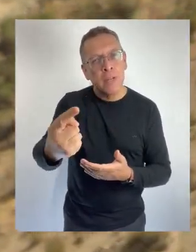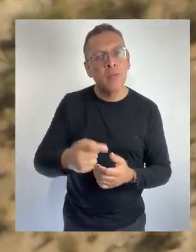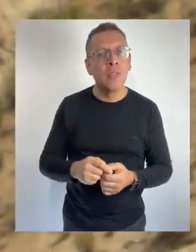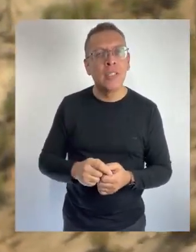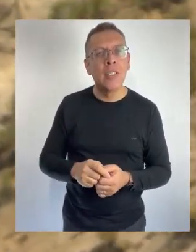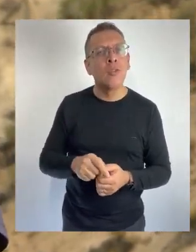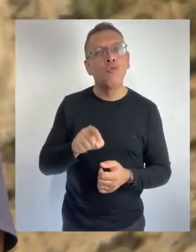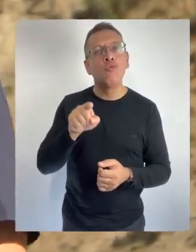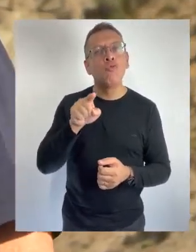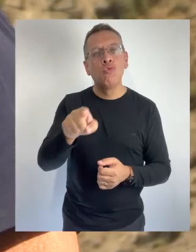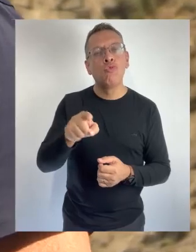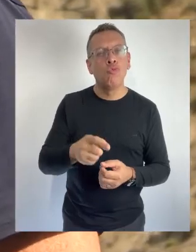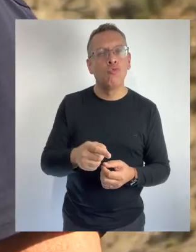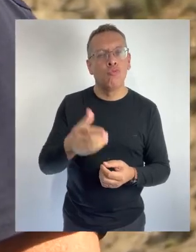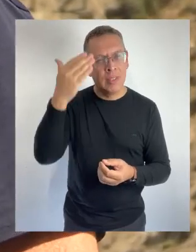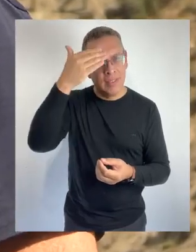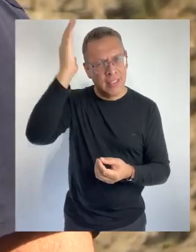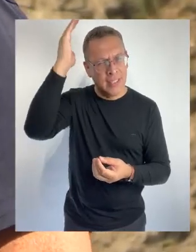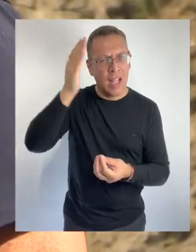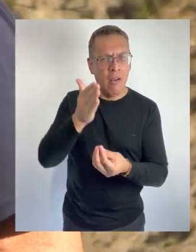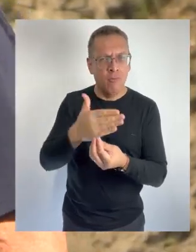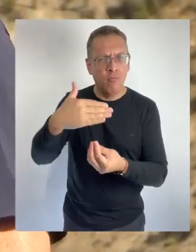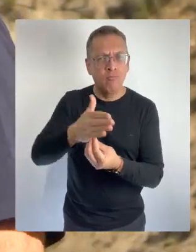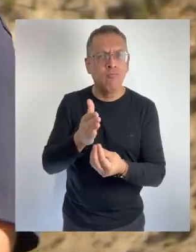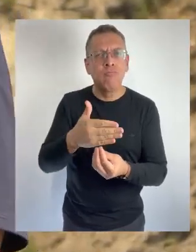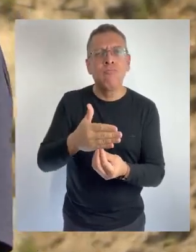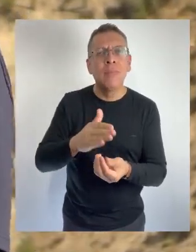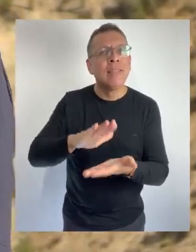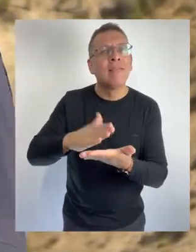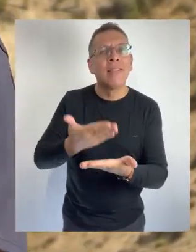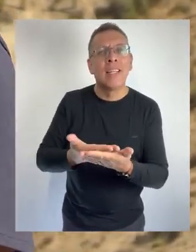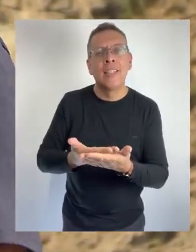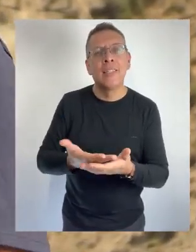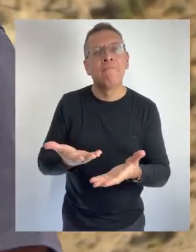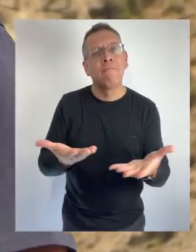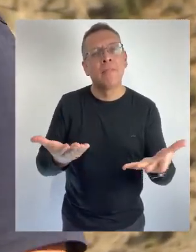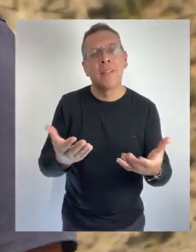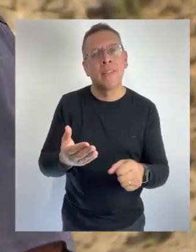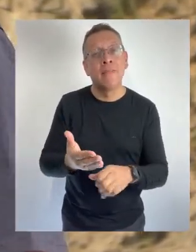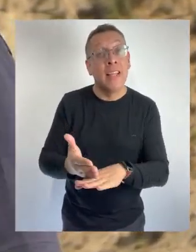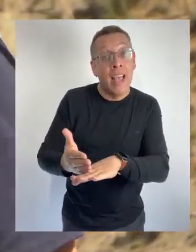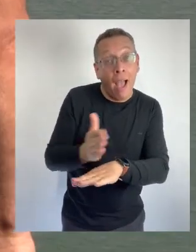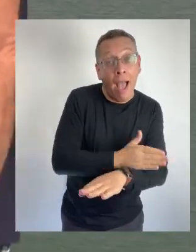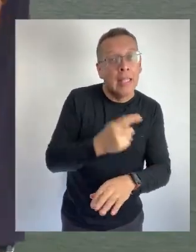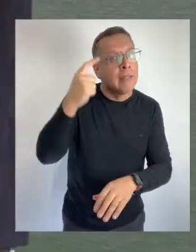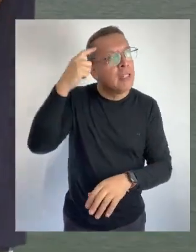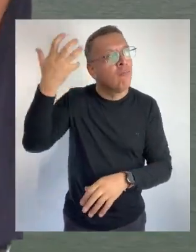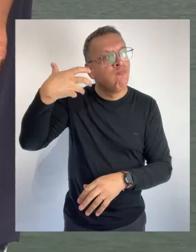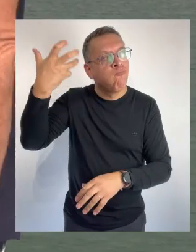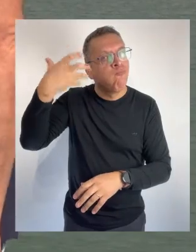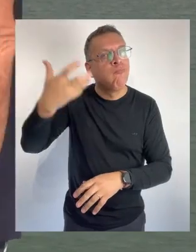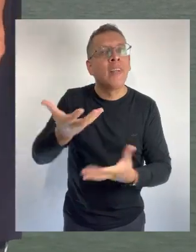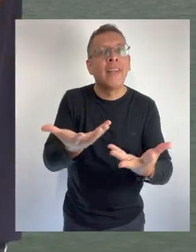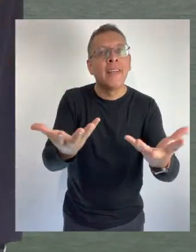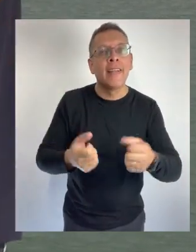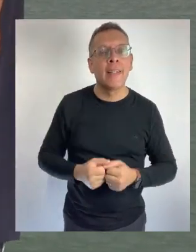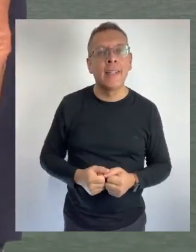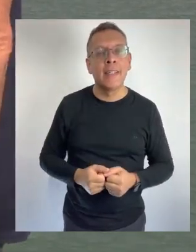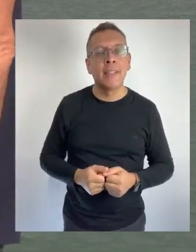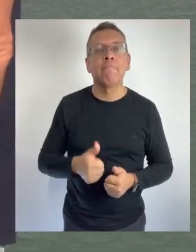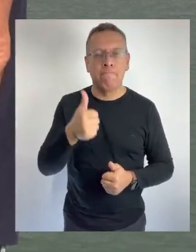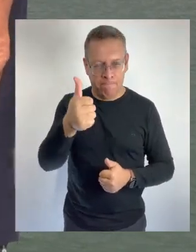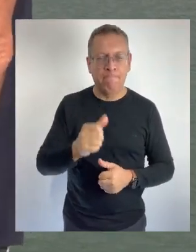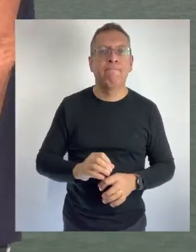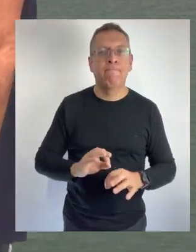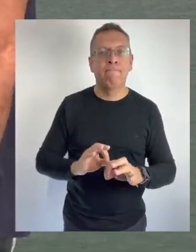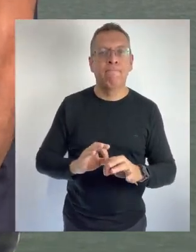ya experto en cocina, una comida sana. ¿Qué tenemos que evaluar antes de hacer una rica comida? Para yo, una comida sana es